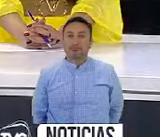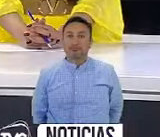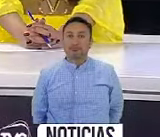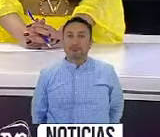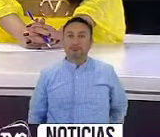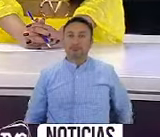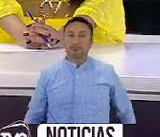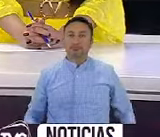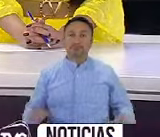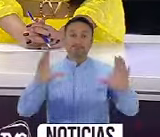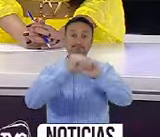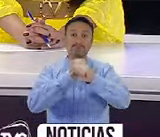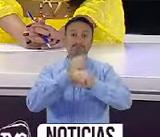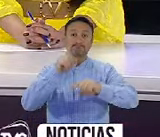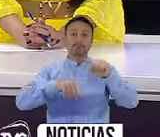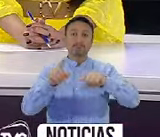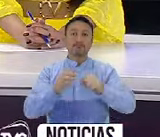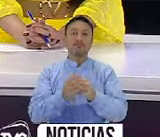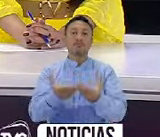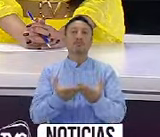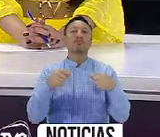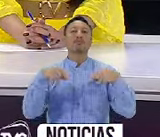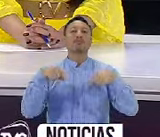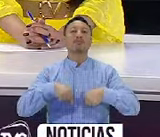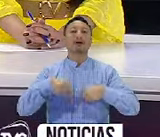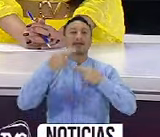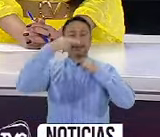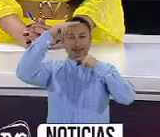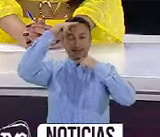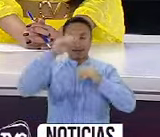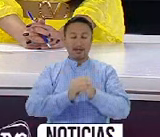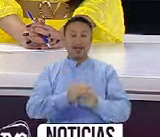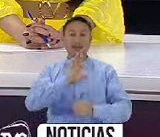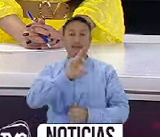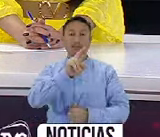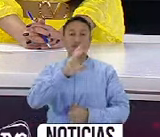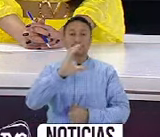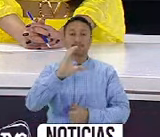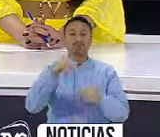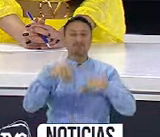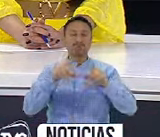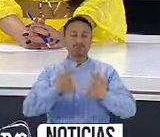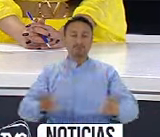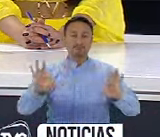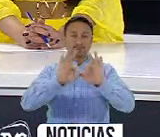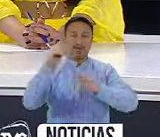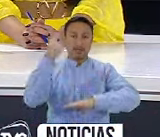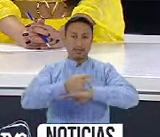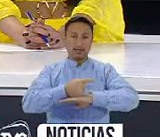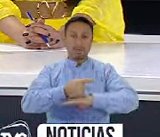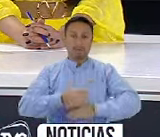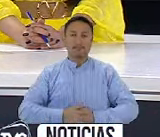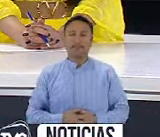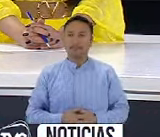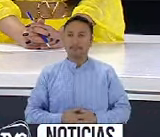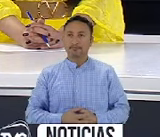Muy buenas noches, amigos. Bienvenidos a la emisión estelar de TVC Noticias. Aquí, lo más destacado del día.